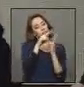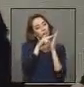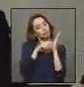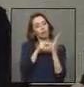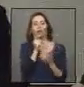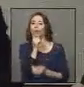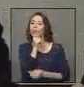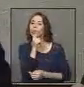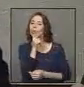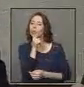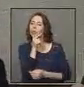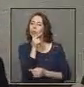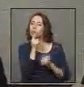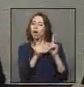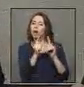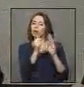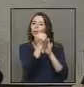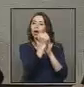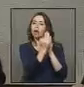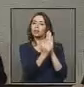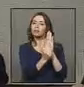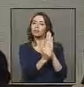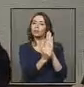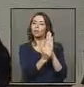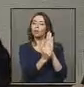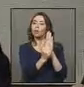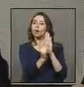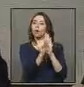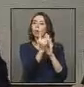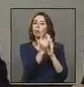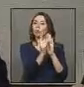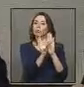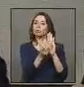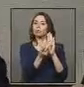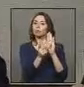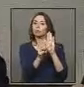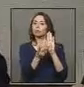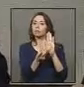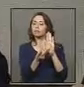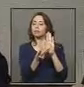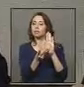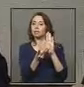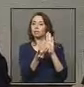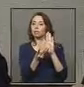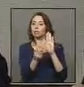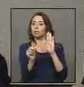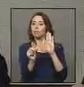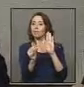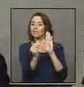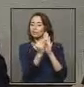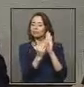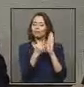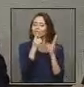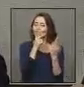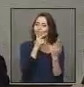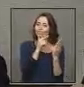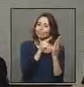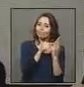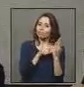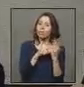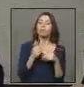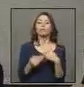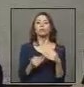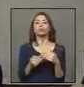dudas que algunas de las disposiciones, específicamente los artículos primero, segundo y tercero transitorio, pues